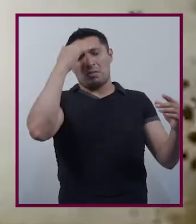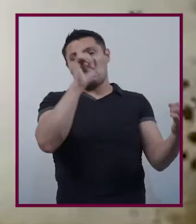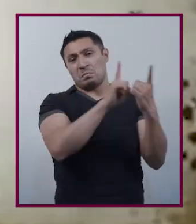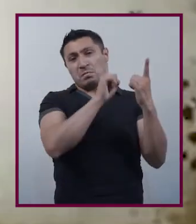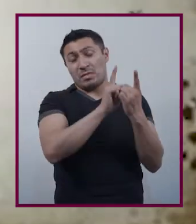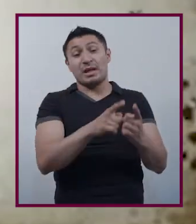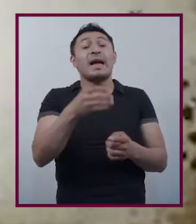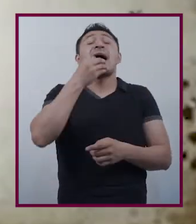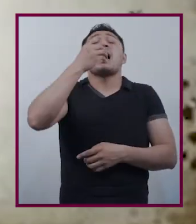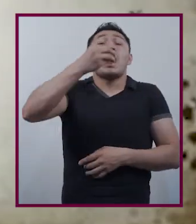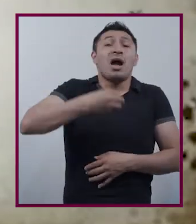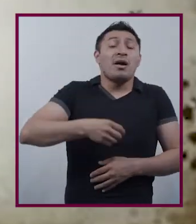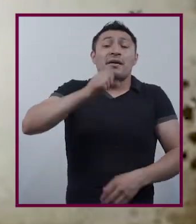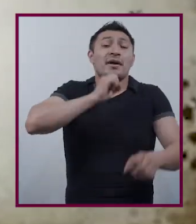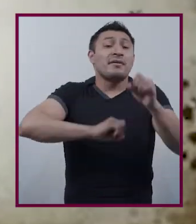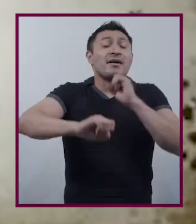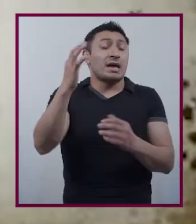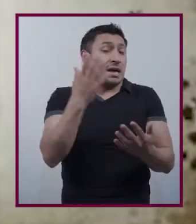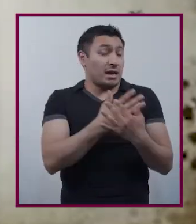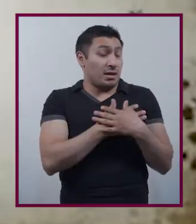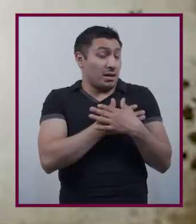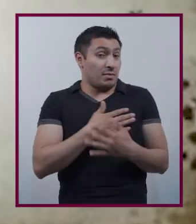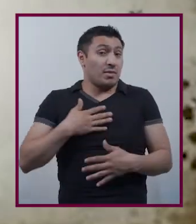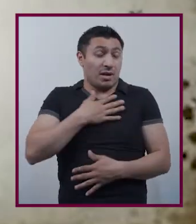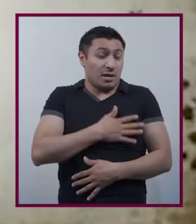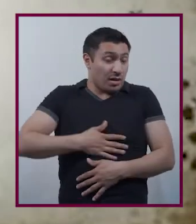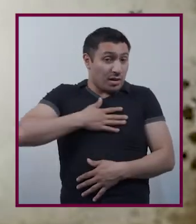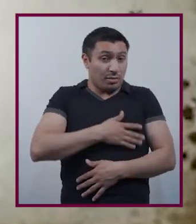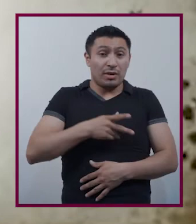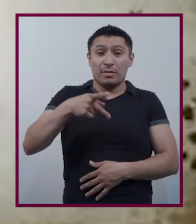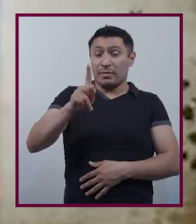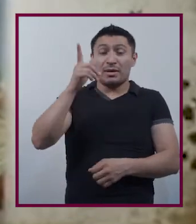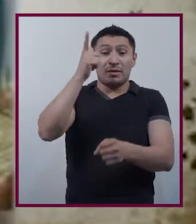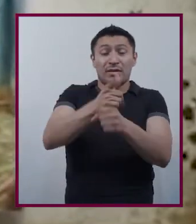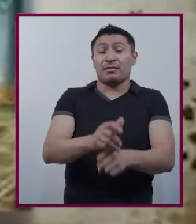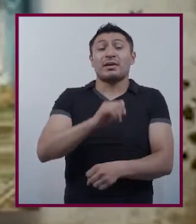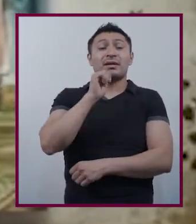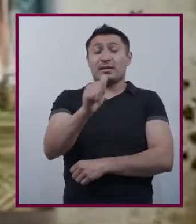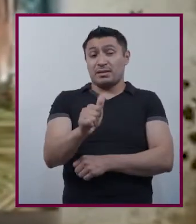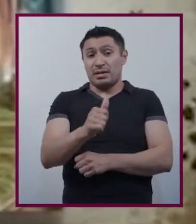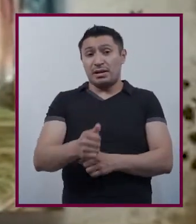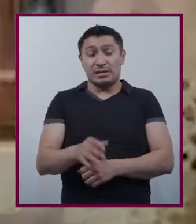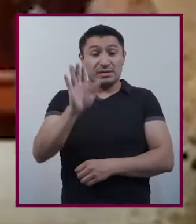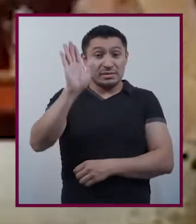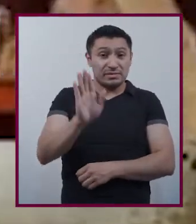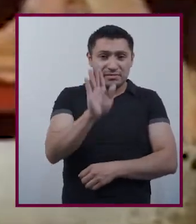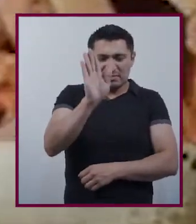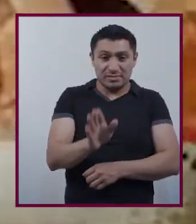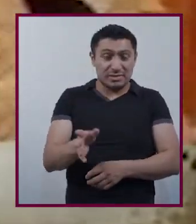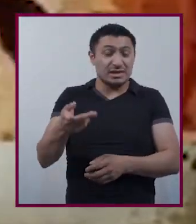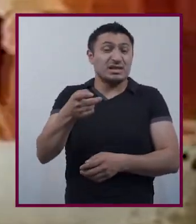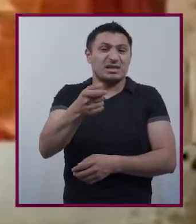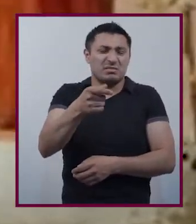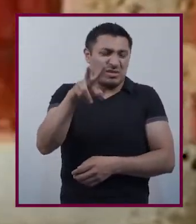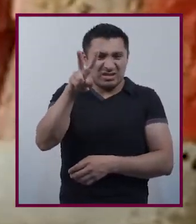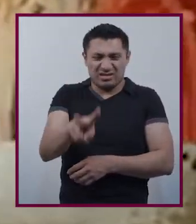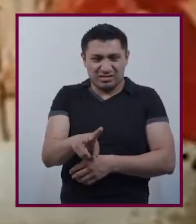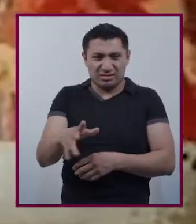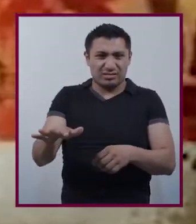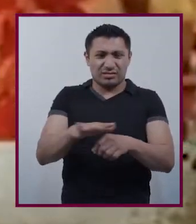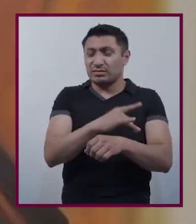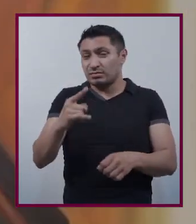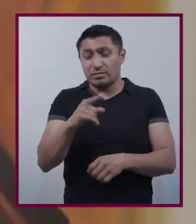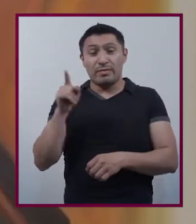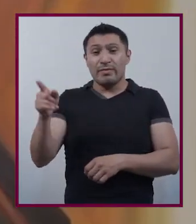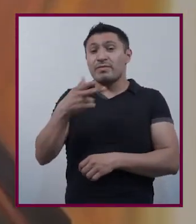conocieron. Aunque se rumoró un romance entre ellos, este no se pudo comprobar, y parece poco probable, considerando que